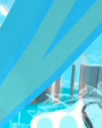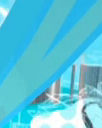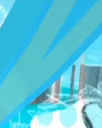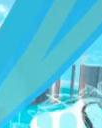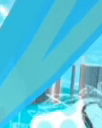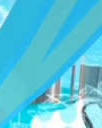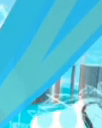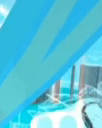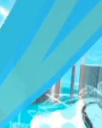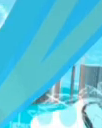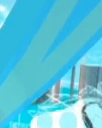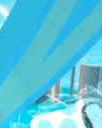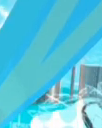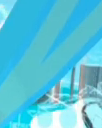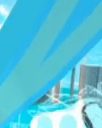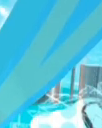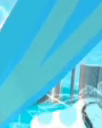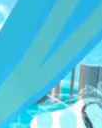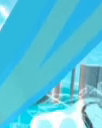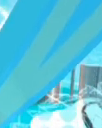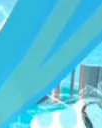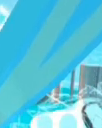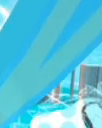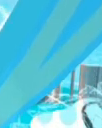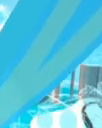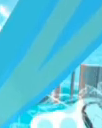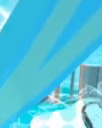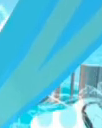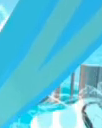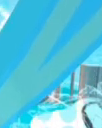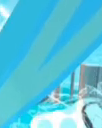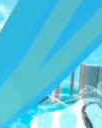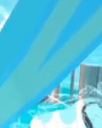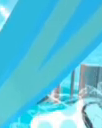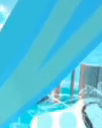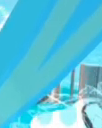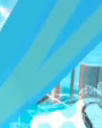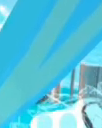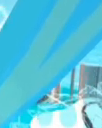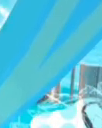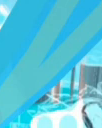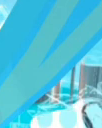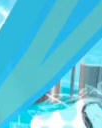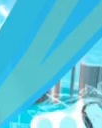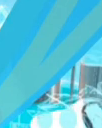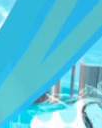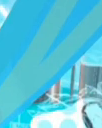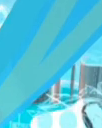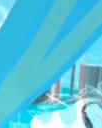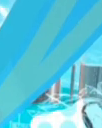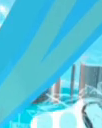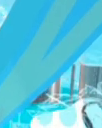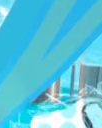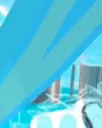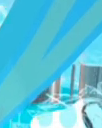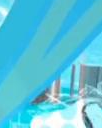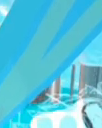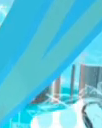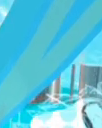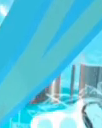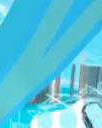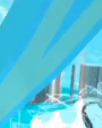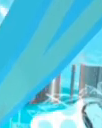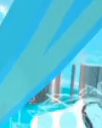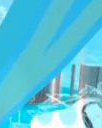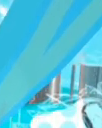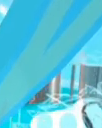quién es el responsable. Cuando la investigación llegue a determinar si efectivamente fue producto o no de su actividad, podríamos